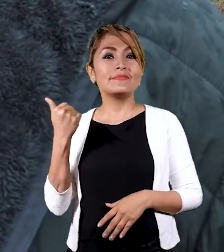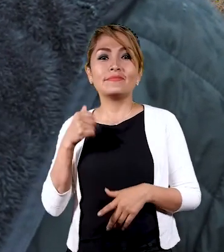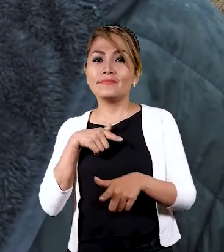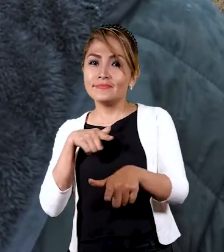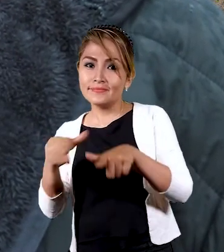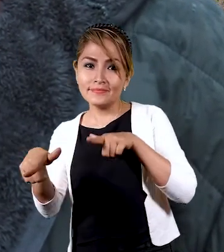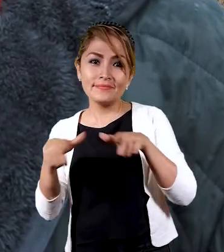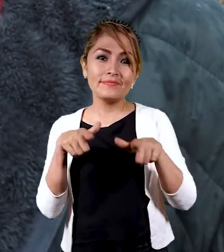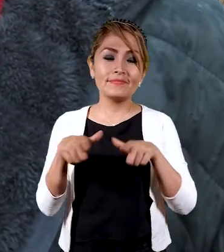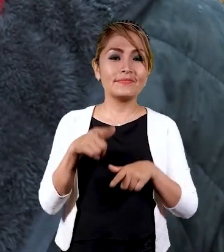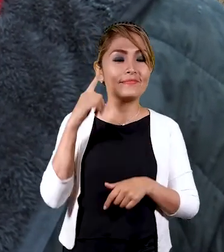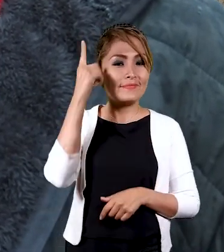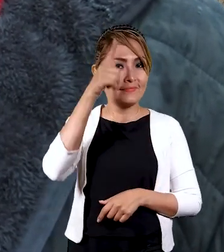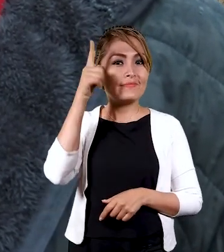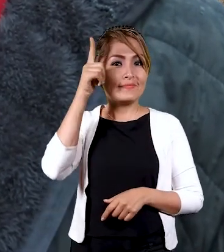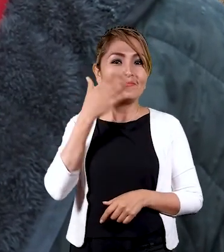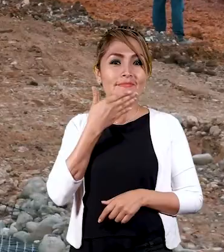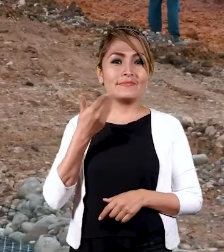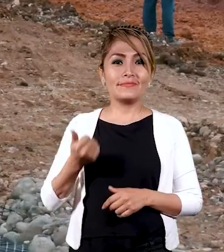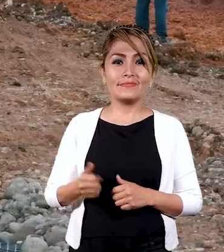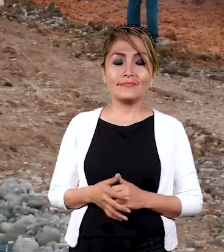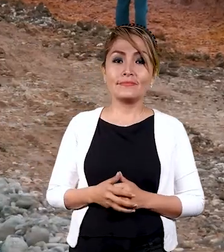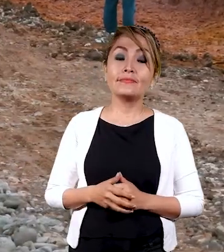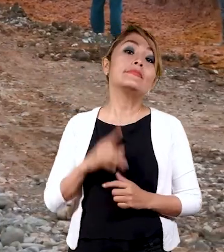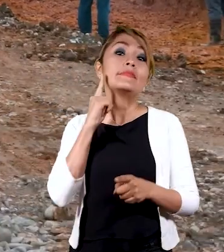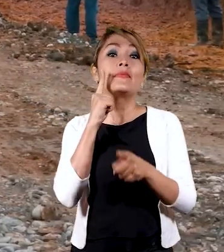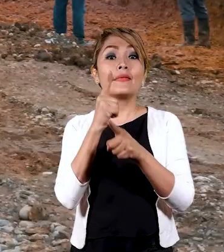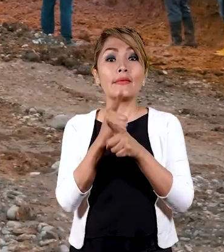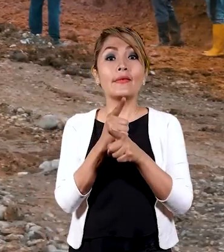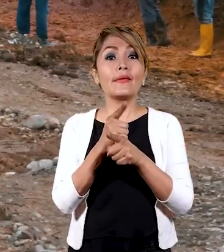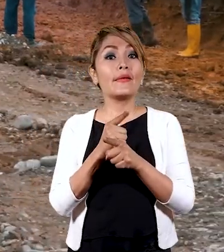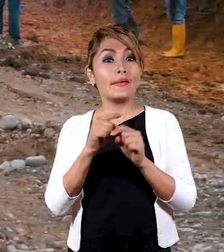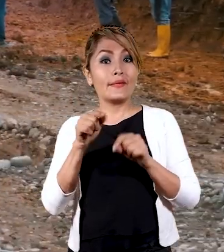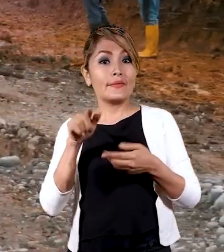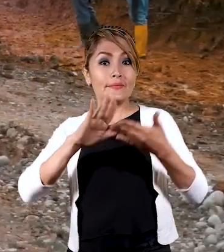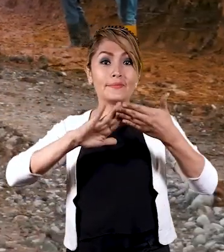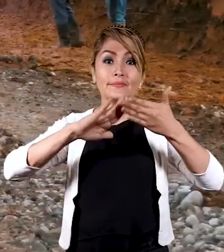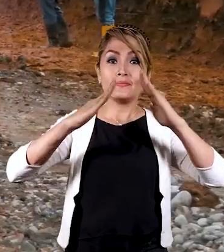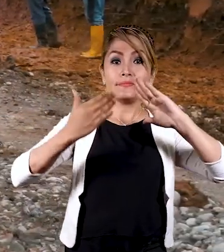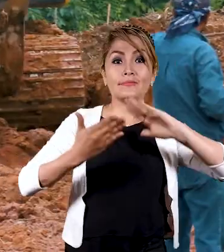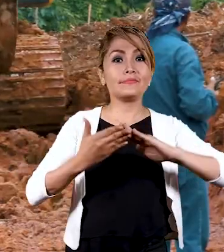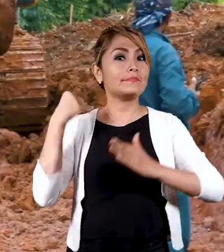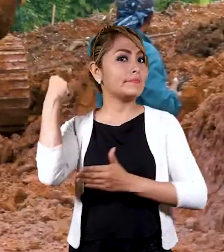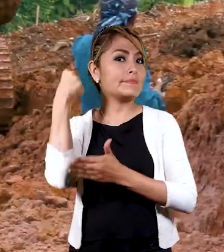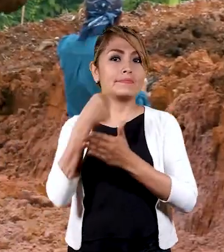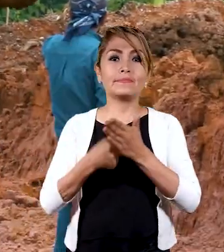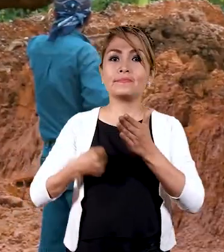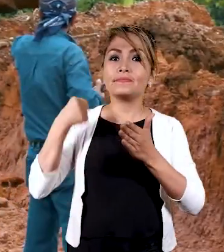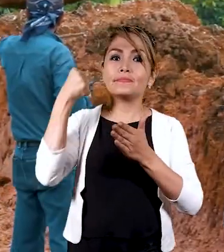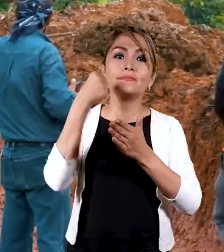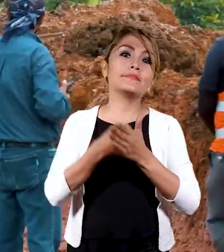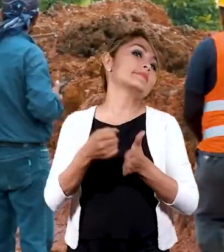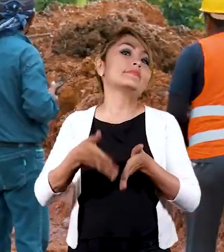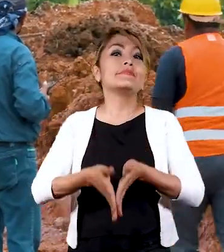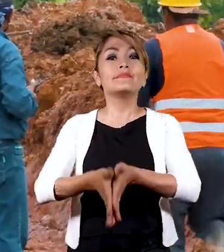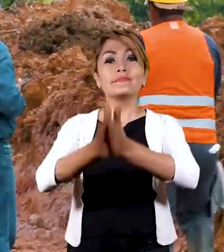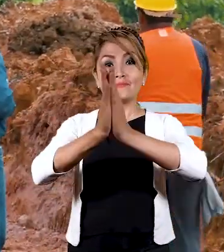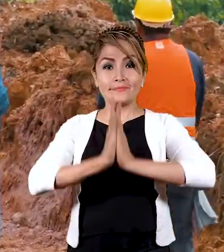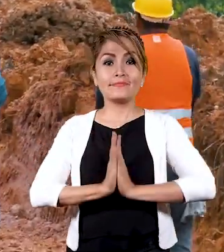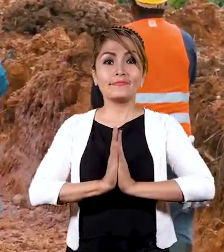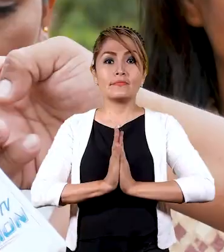lado, obviamente que va a haber mejoras. Sí, las comunidades de aquí estaban constantemente haciendo estos pedidos,